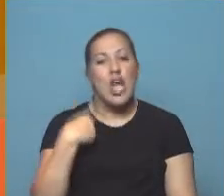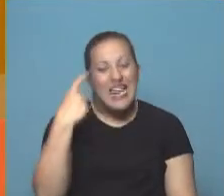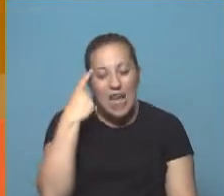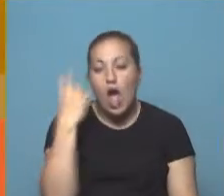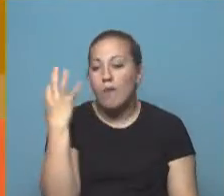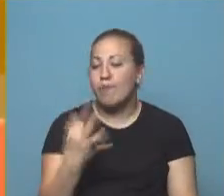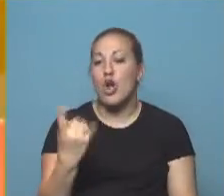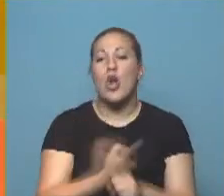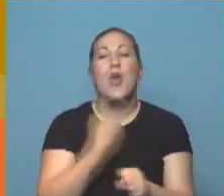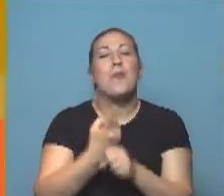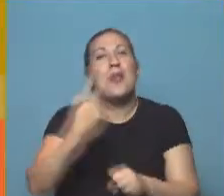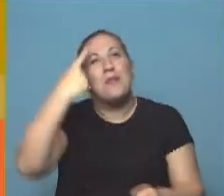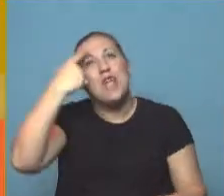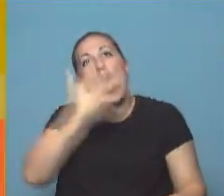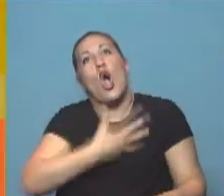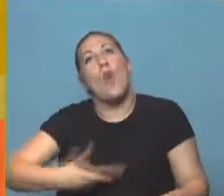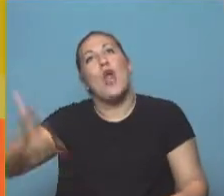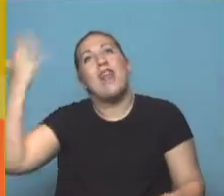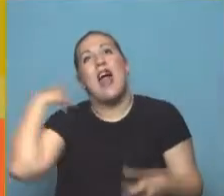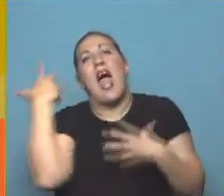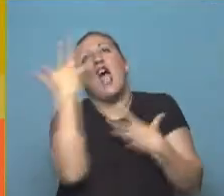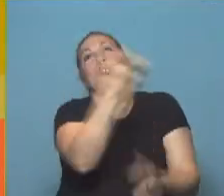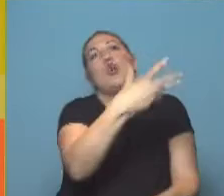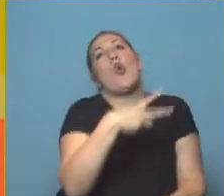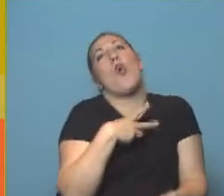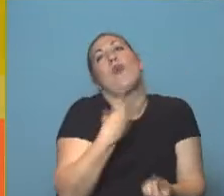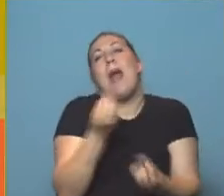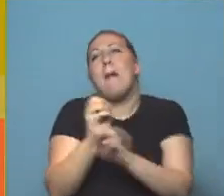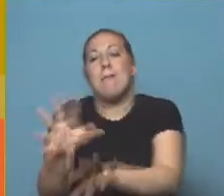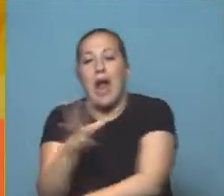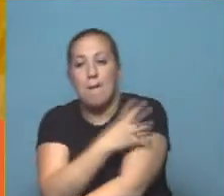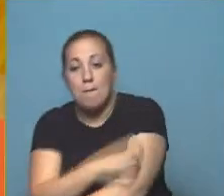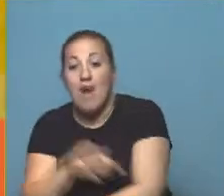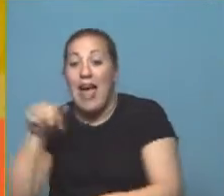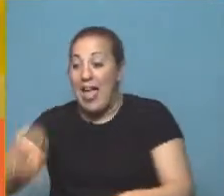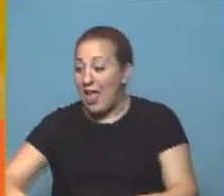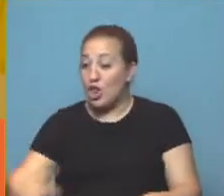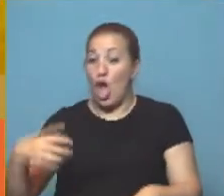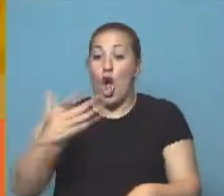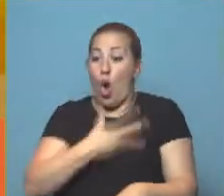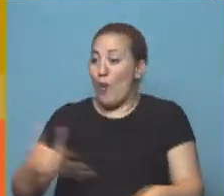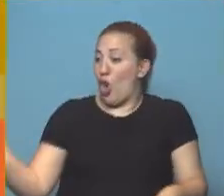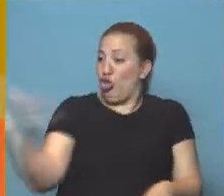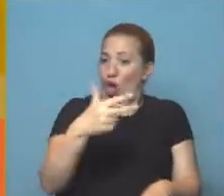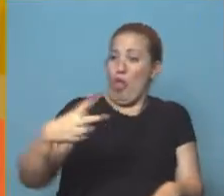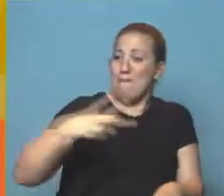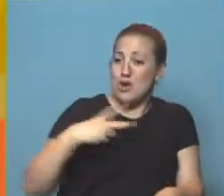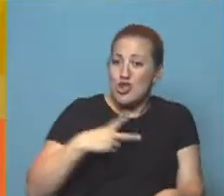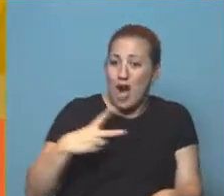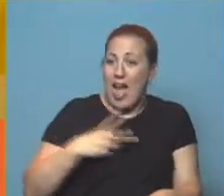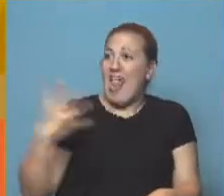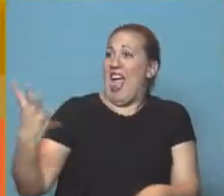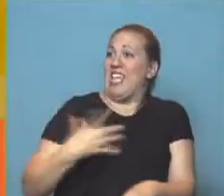pensar que el gobierno anterior ayudaba a los ricos para perjudicar a los pobres y que este gobierno, que está que son todos ricos multimillonarios y gerentes de